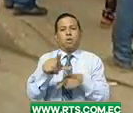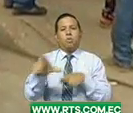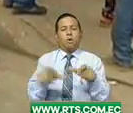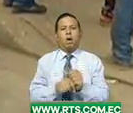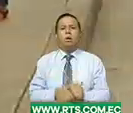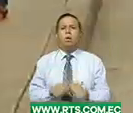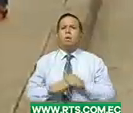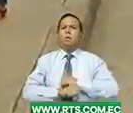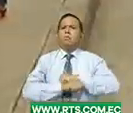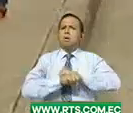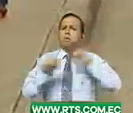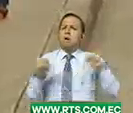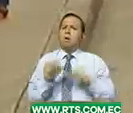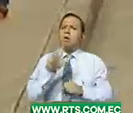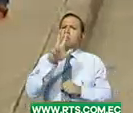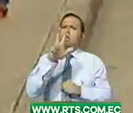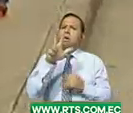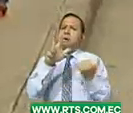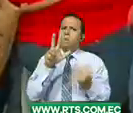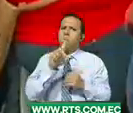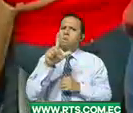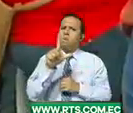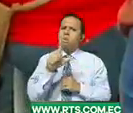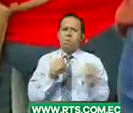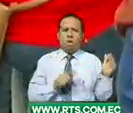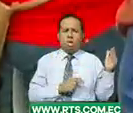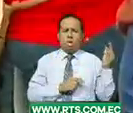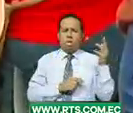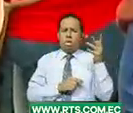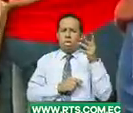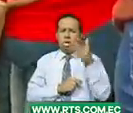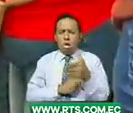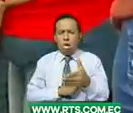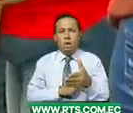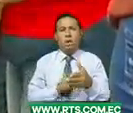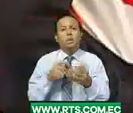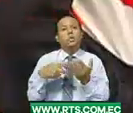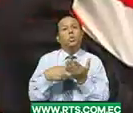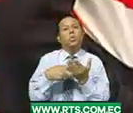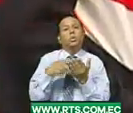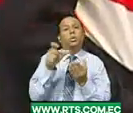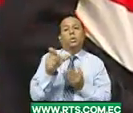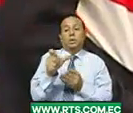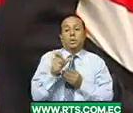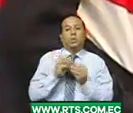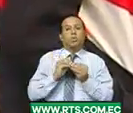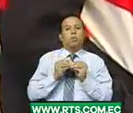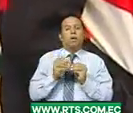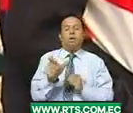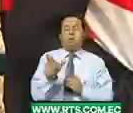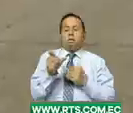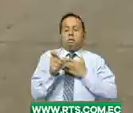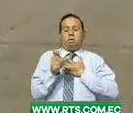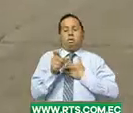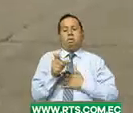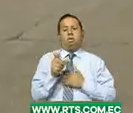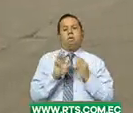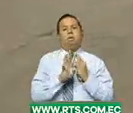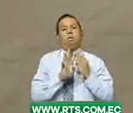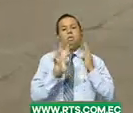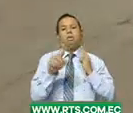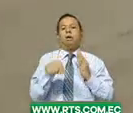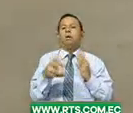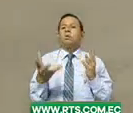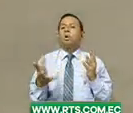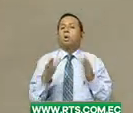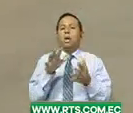Llegaron desde las 3 de la mañana de este lunes a coger un turno en el nuevo centro de vacunación municipal que abrió sus puertas en las instalaciones de la Escuela